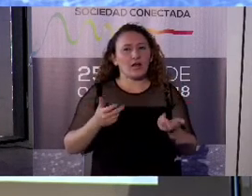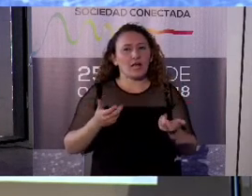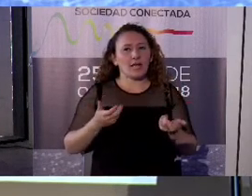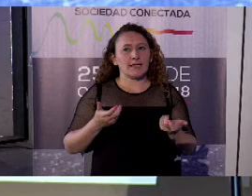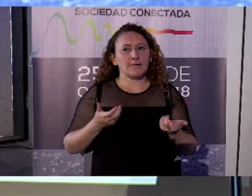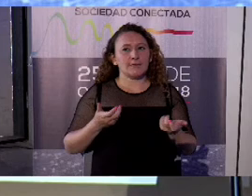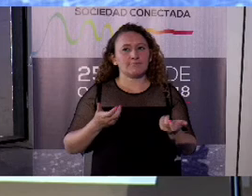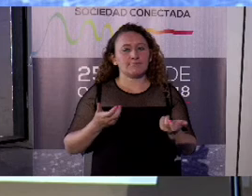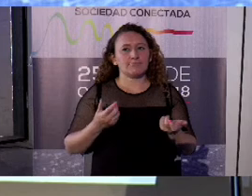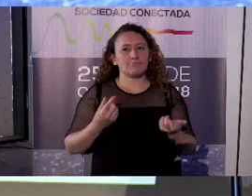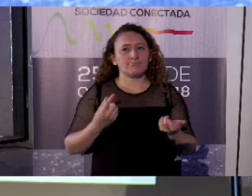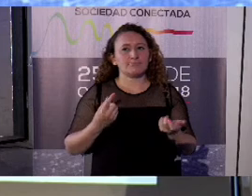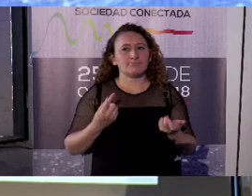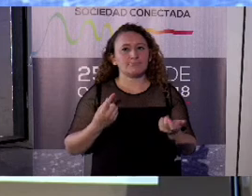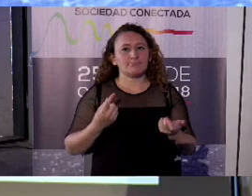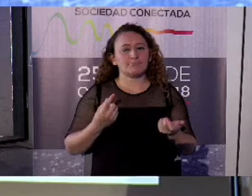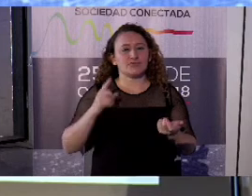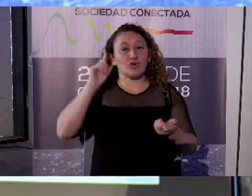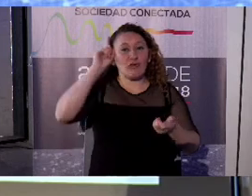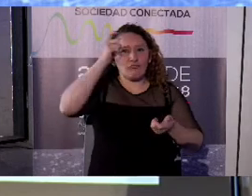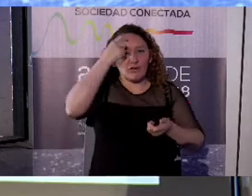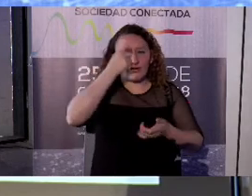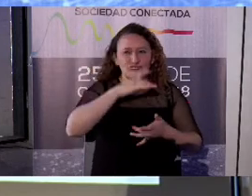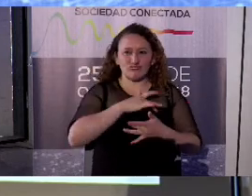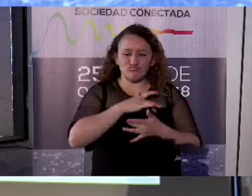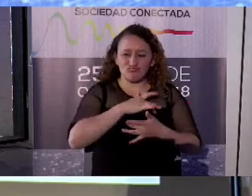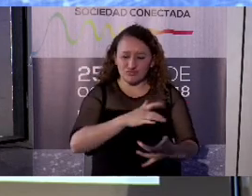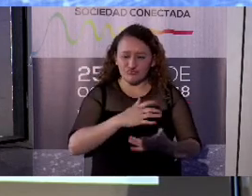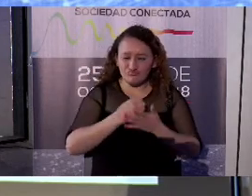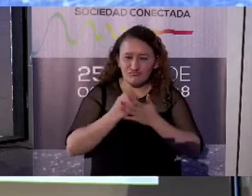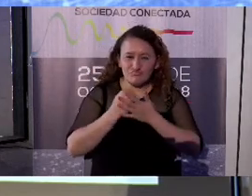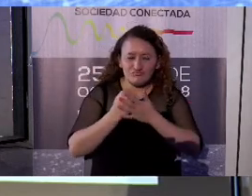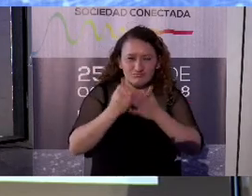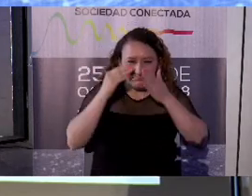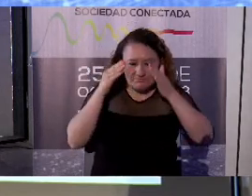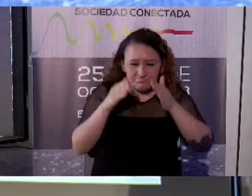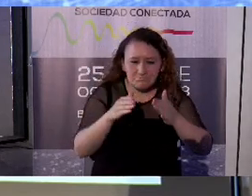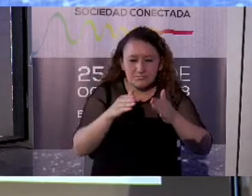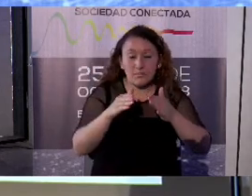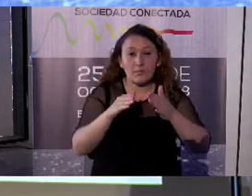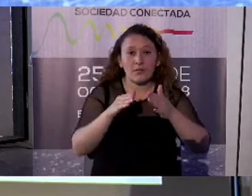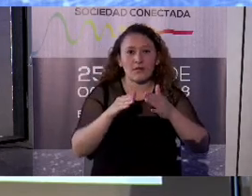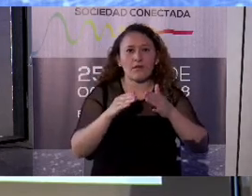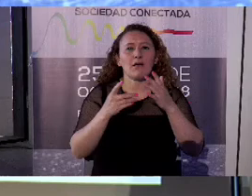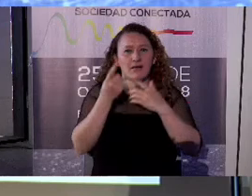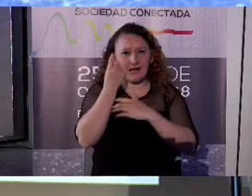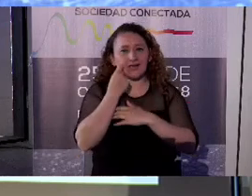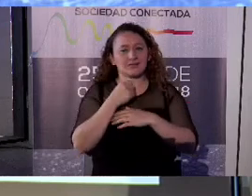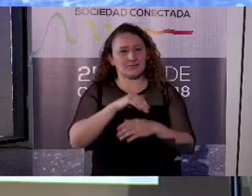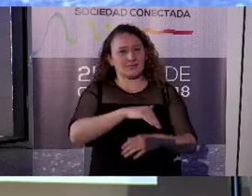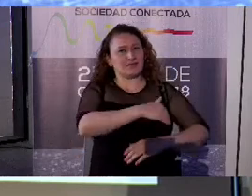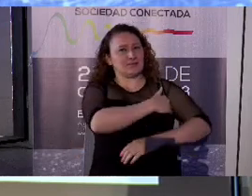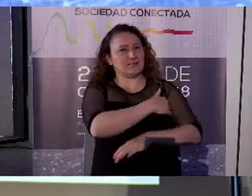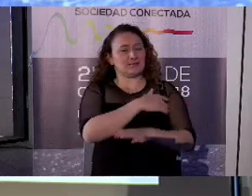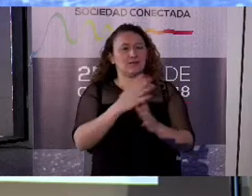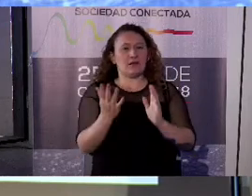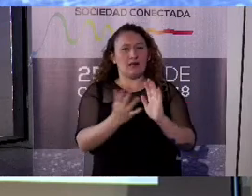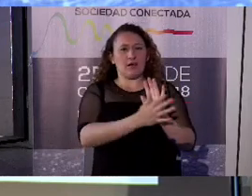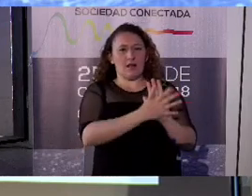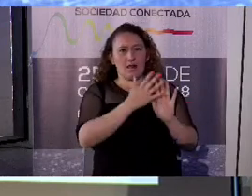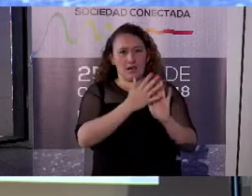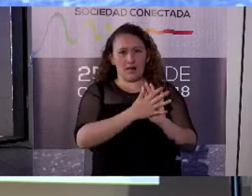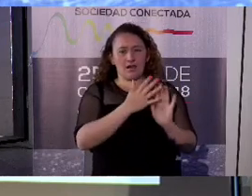y y y Esto va muy relacionado con la valoración del espectro ayer la ministra nos comentaba también que están trabajando